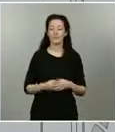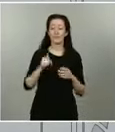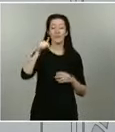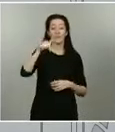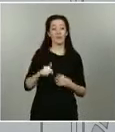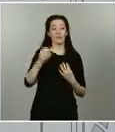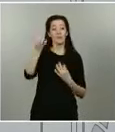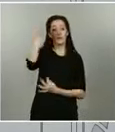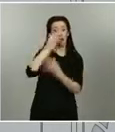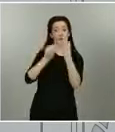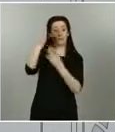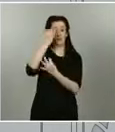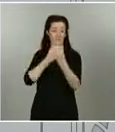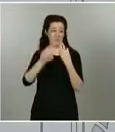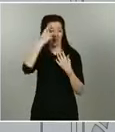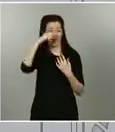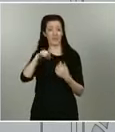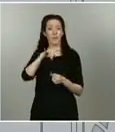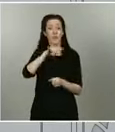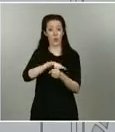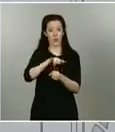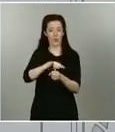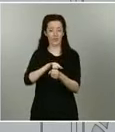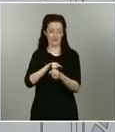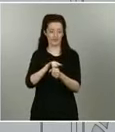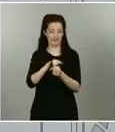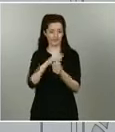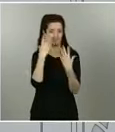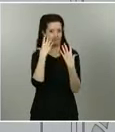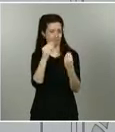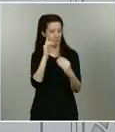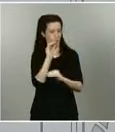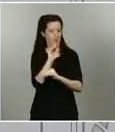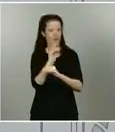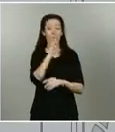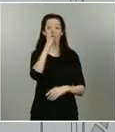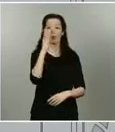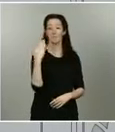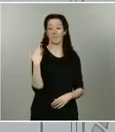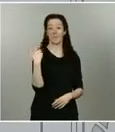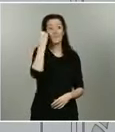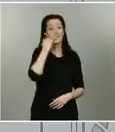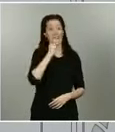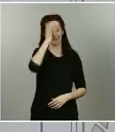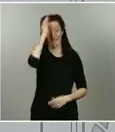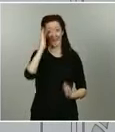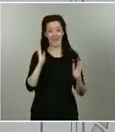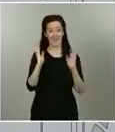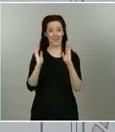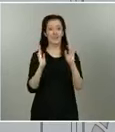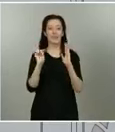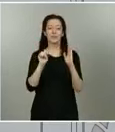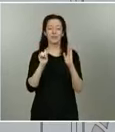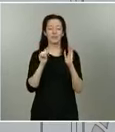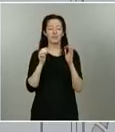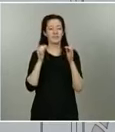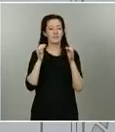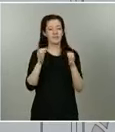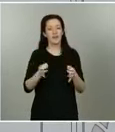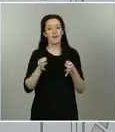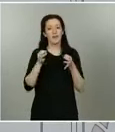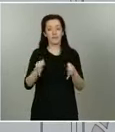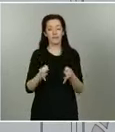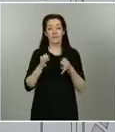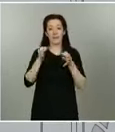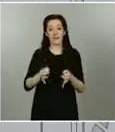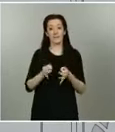es lunes, tenemos que tomarlos con cuidado porque ha pasado un fin de semana y los fines de semana siempre la notificación suele sufrir algunos